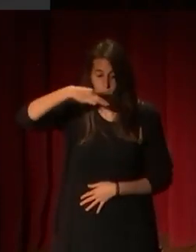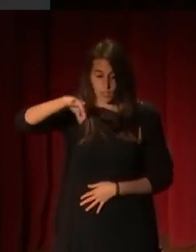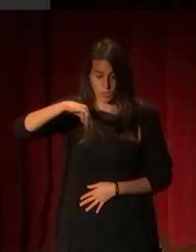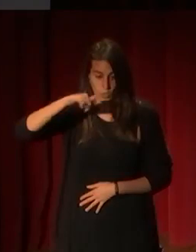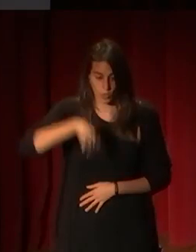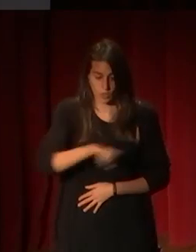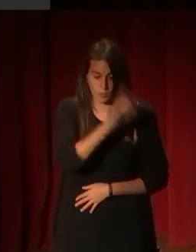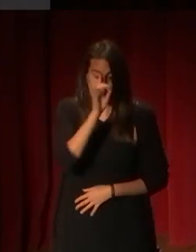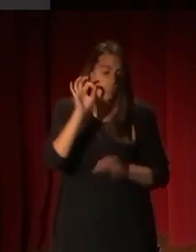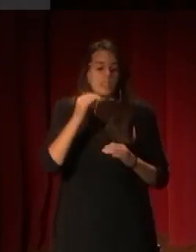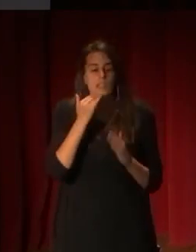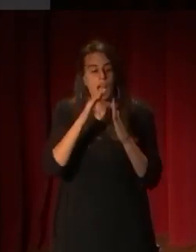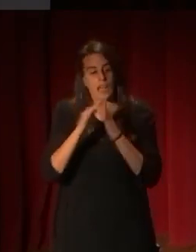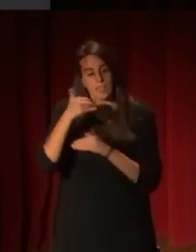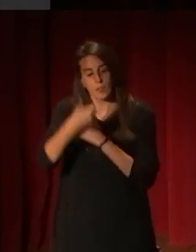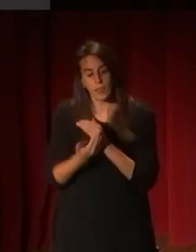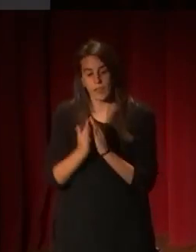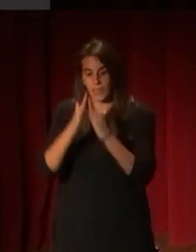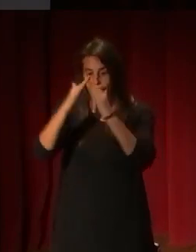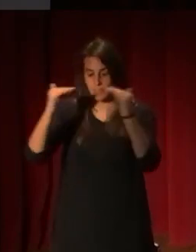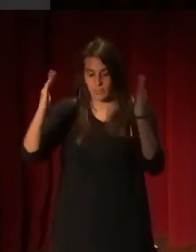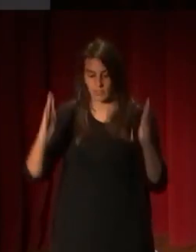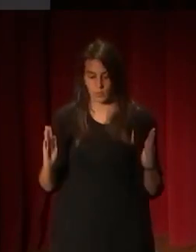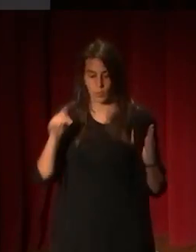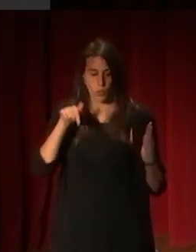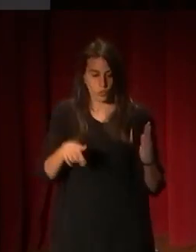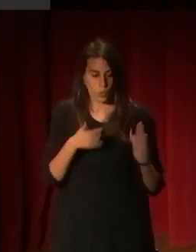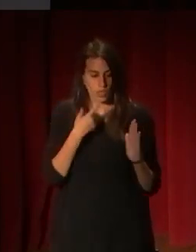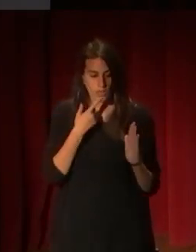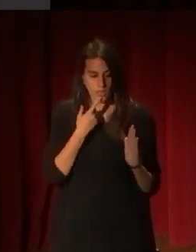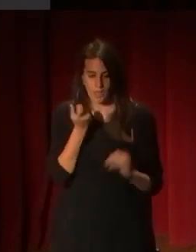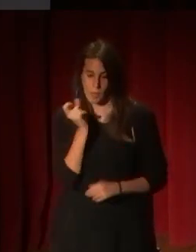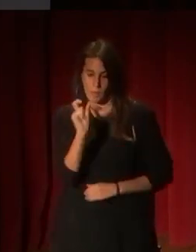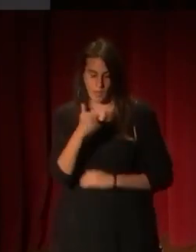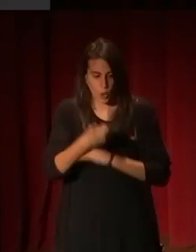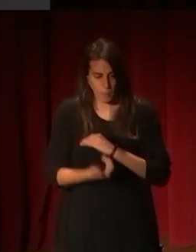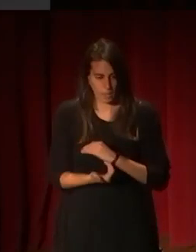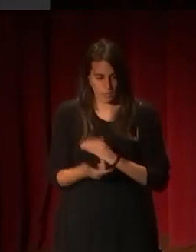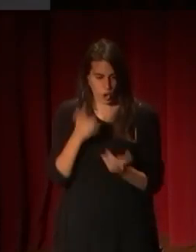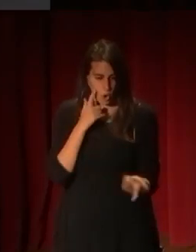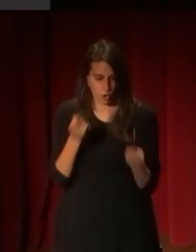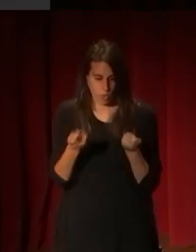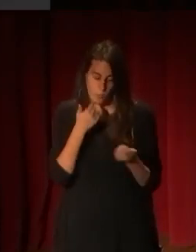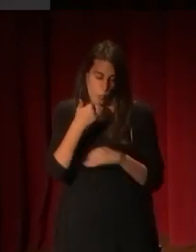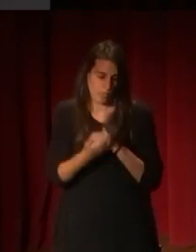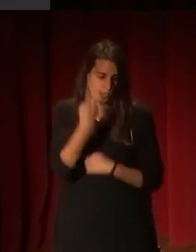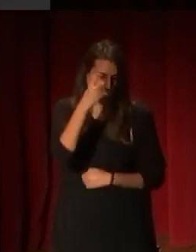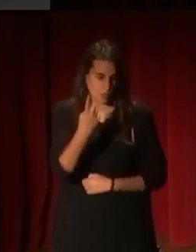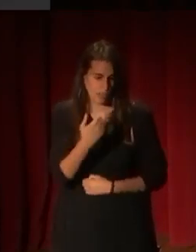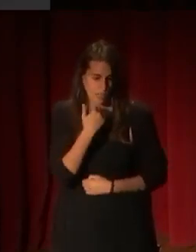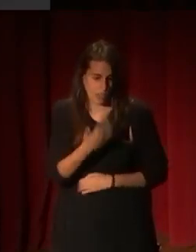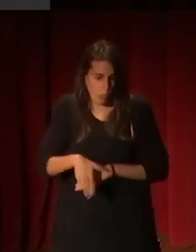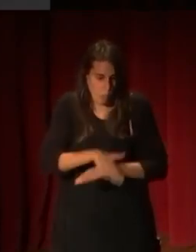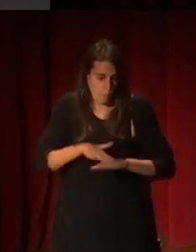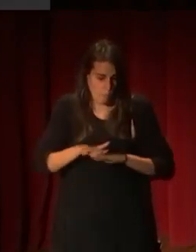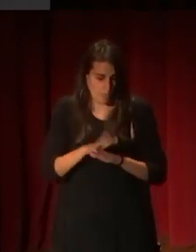en la casa de la panadería la casa donde se regulaba el precio del pan que es un alimento básico y